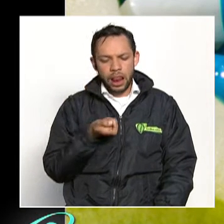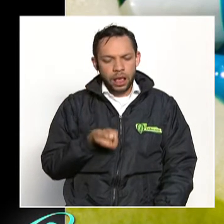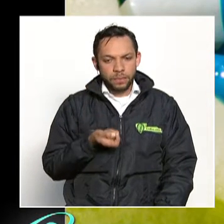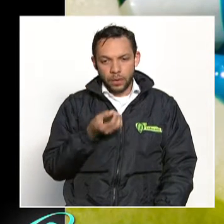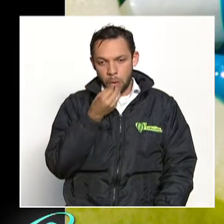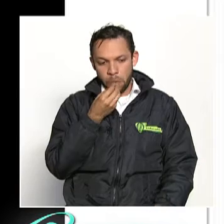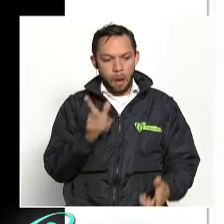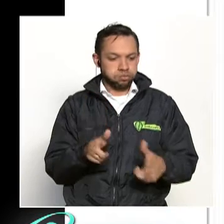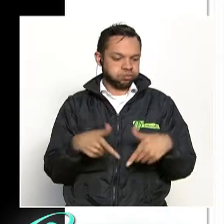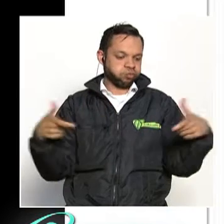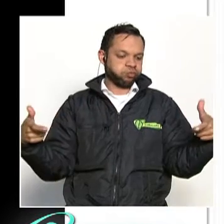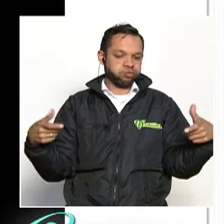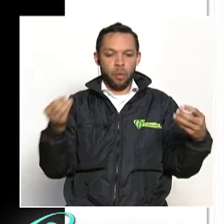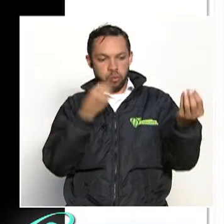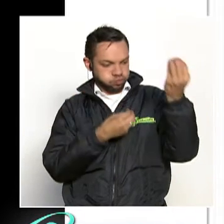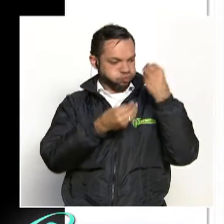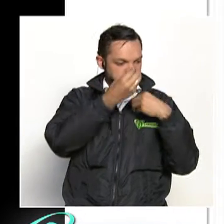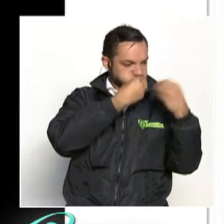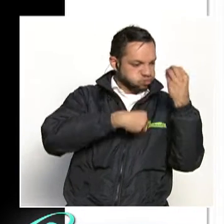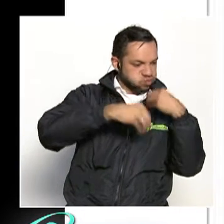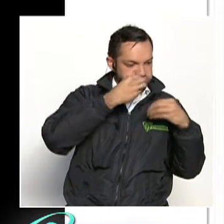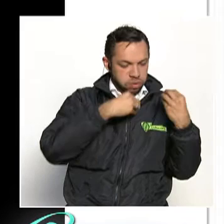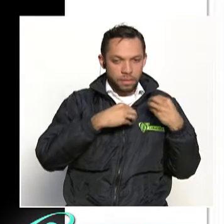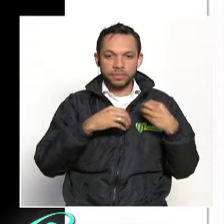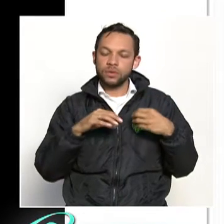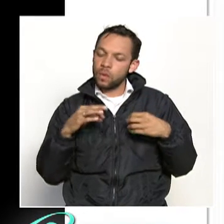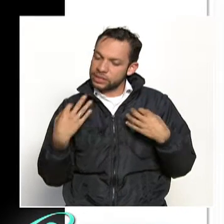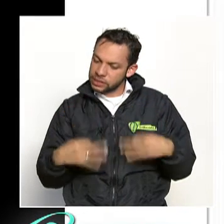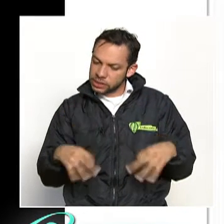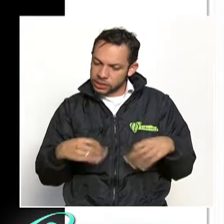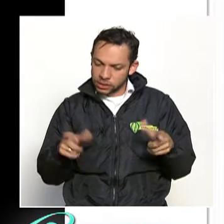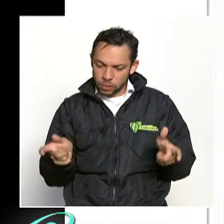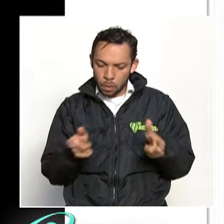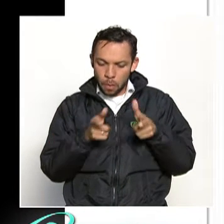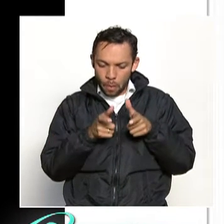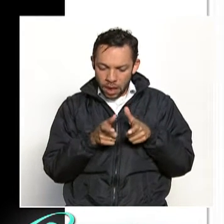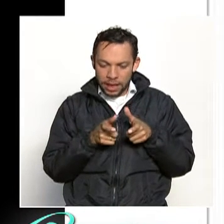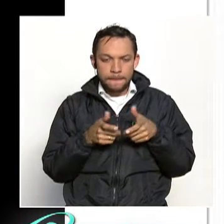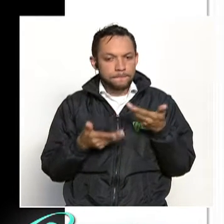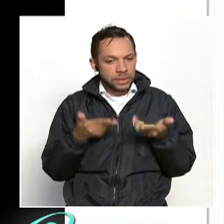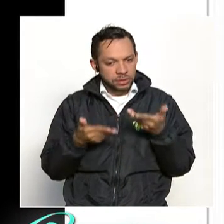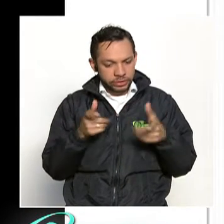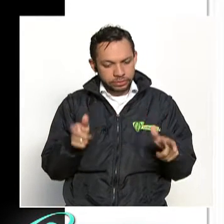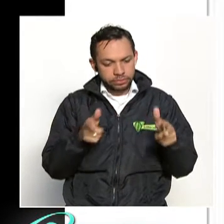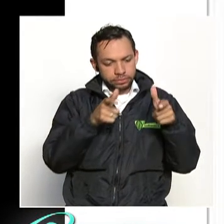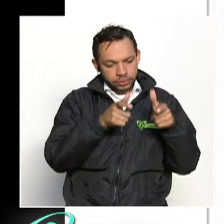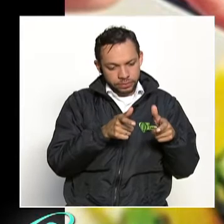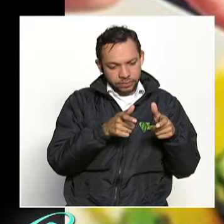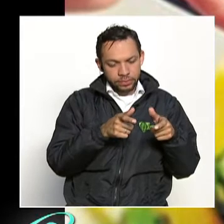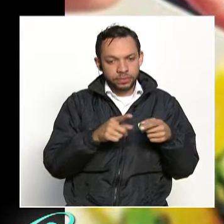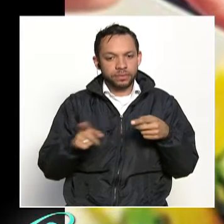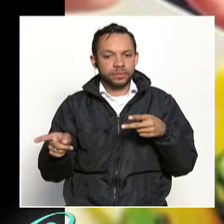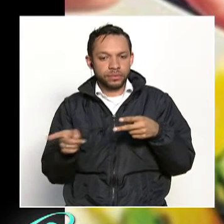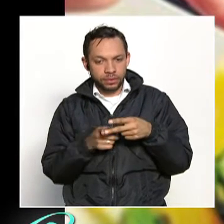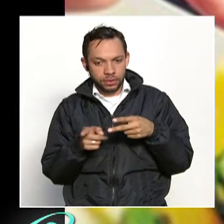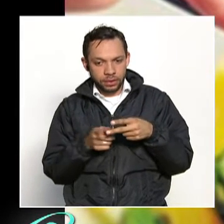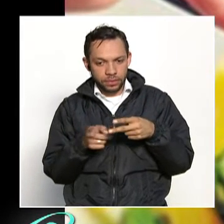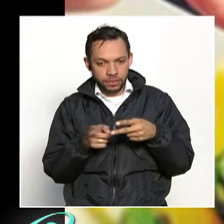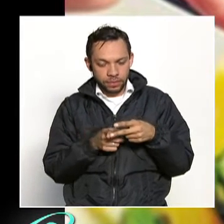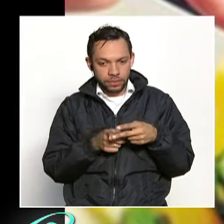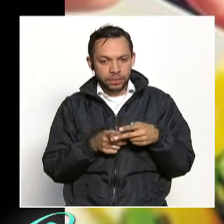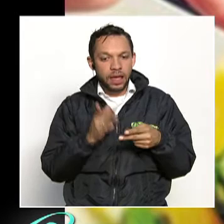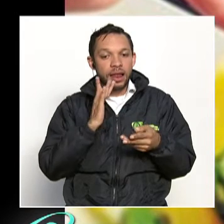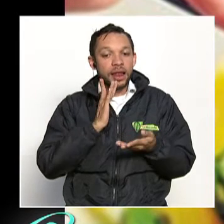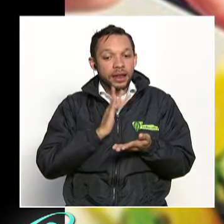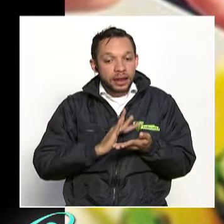no estamos consumiendo las cosas ordinarias, pero nos estamos alimentando muy bien. En segundo lugar, unos líquidos limpiadores,